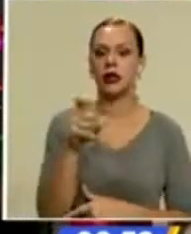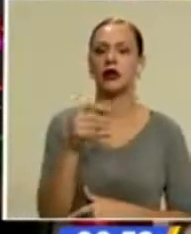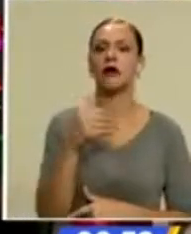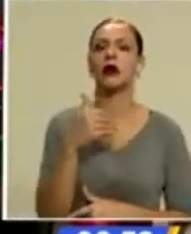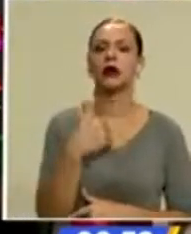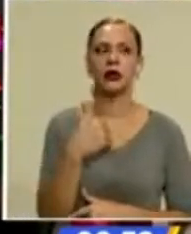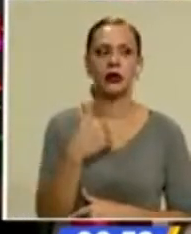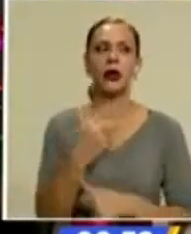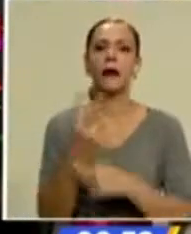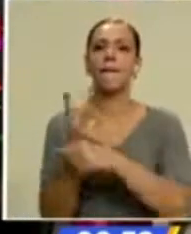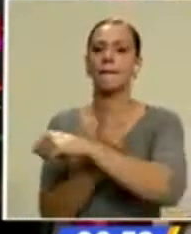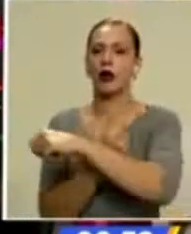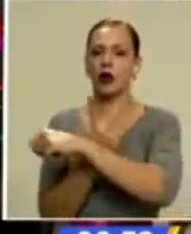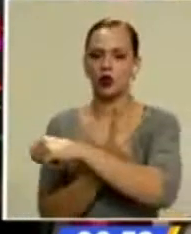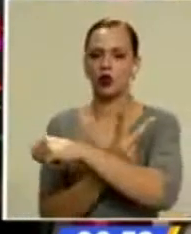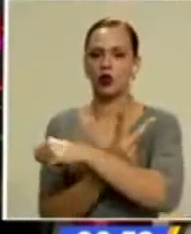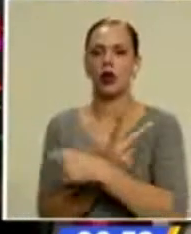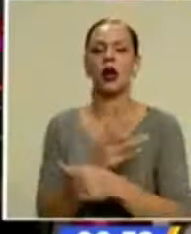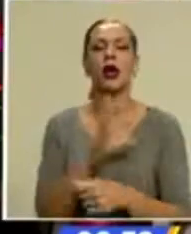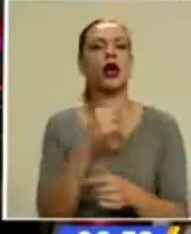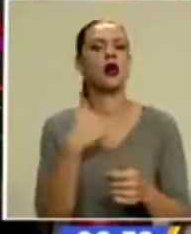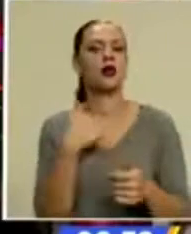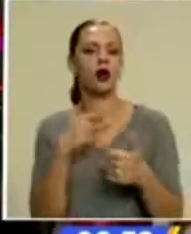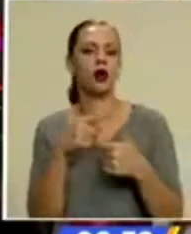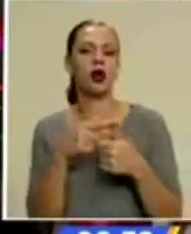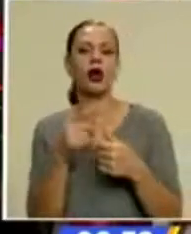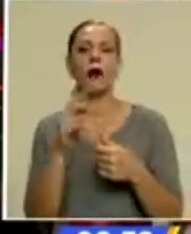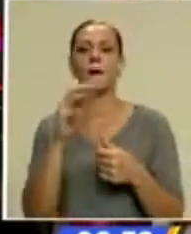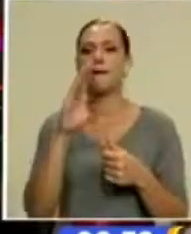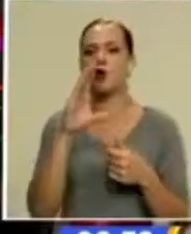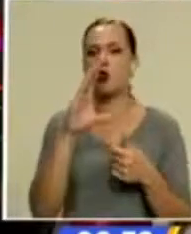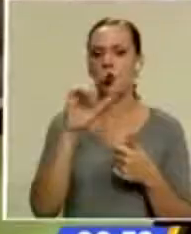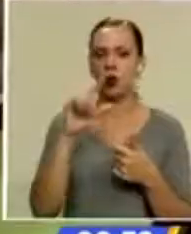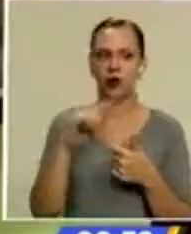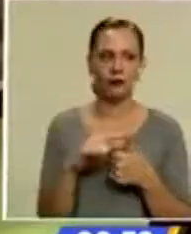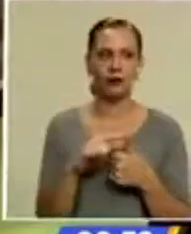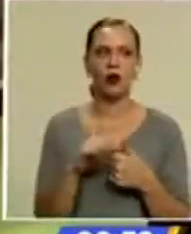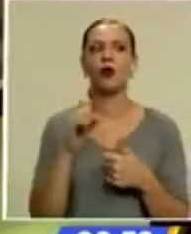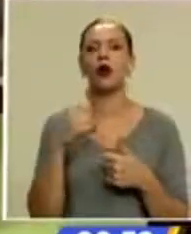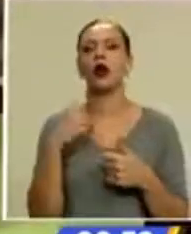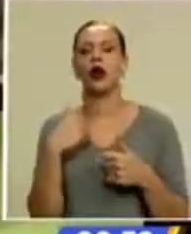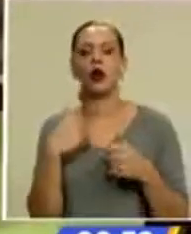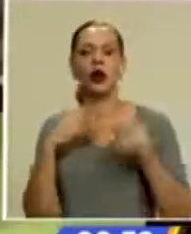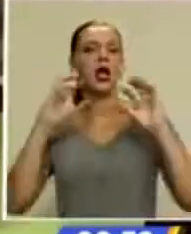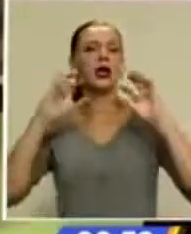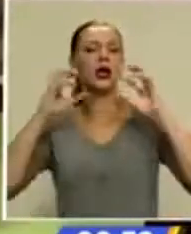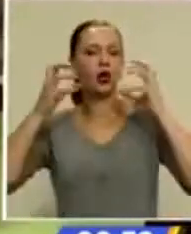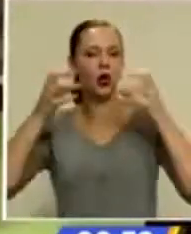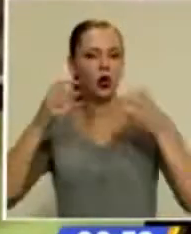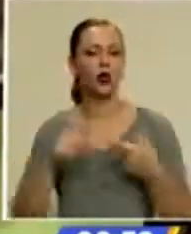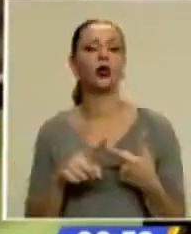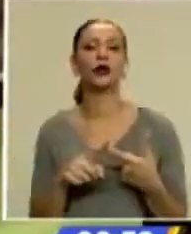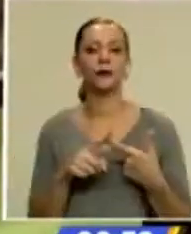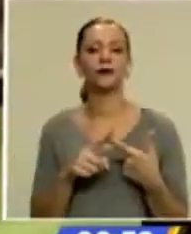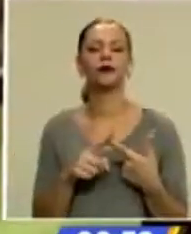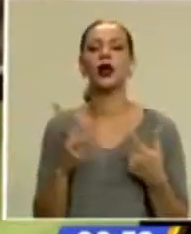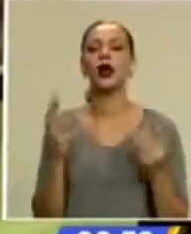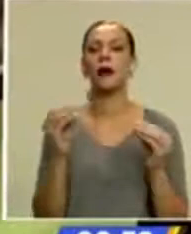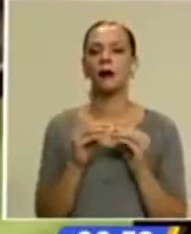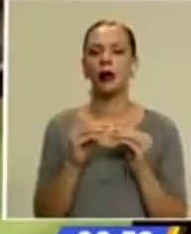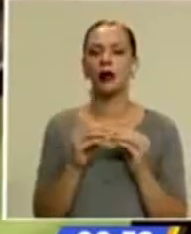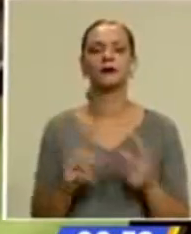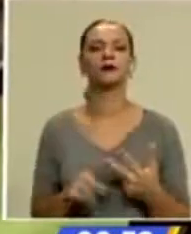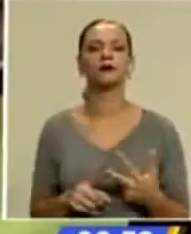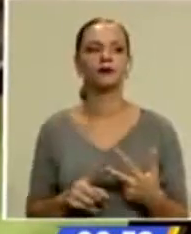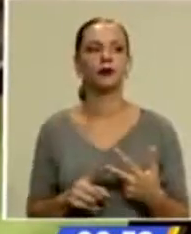tener verduras y vegetales. Entonces, tiene que haber brócoli, pueden haber elotes, qué ricos, me